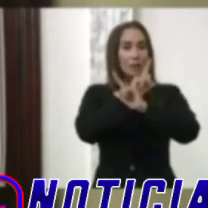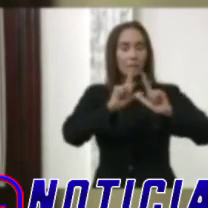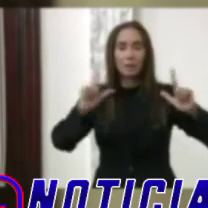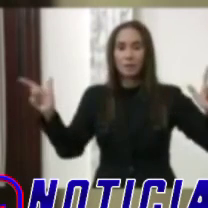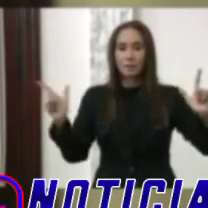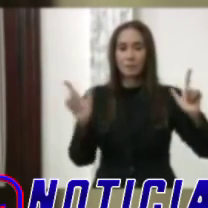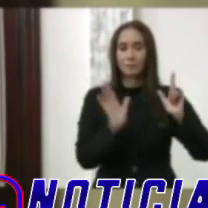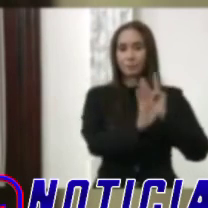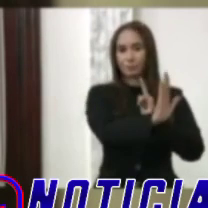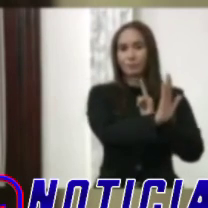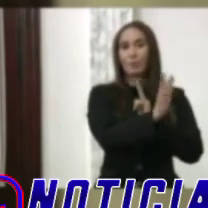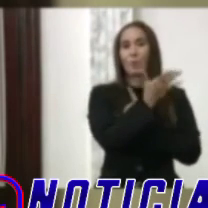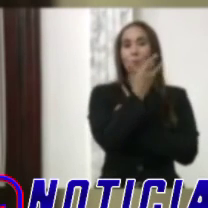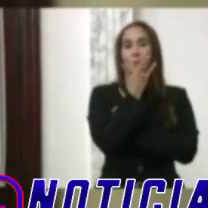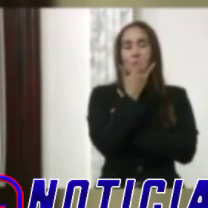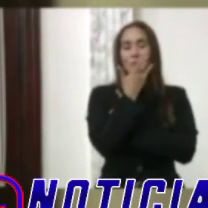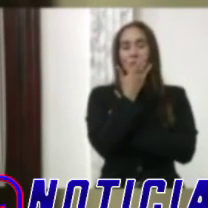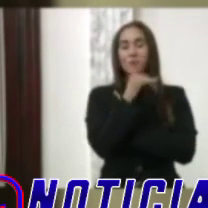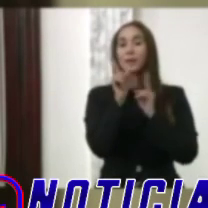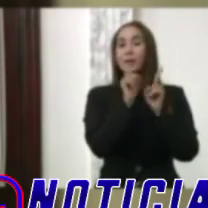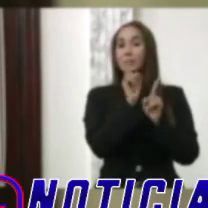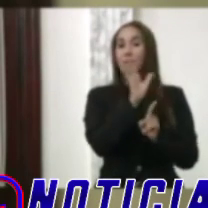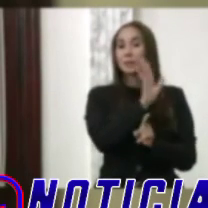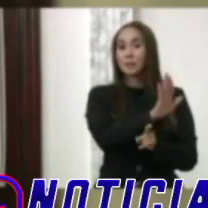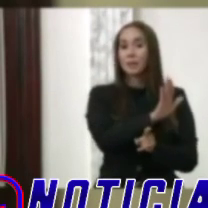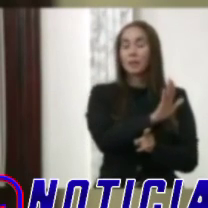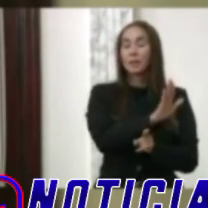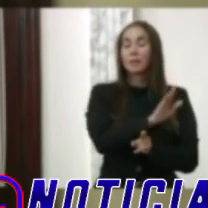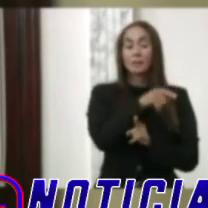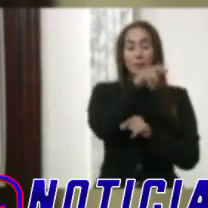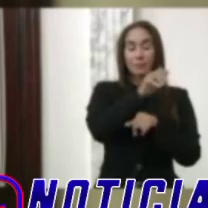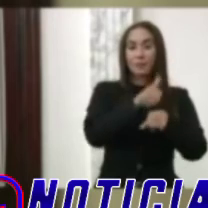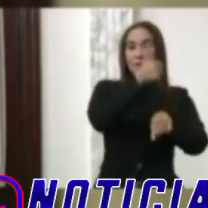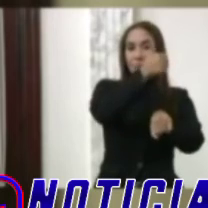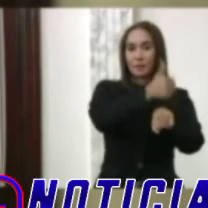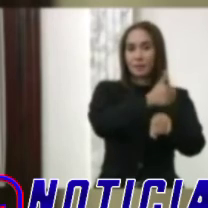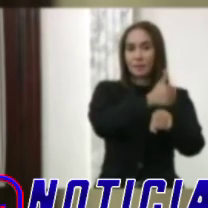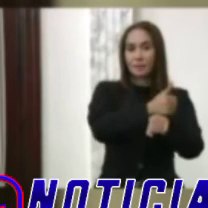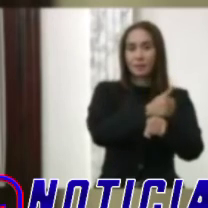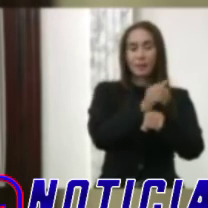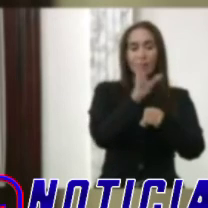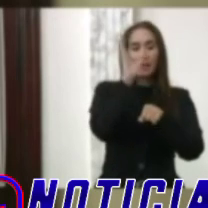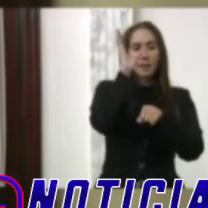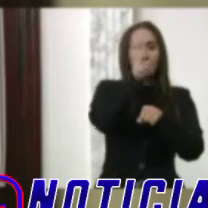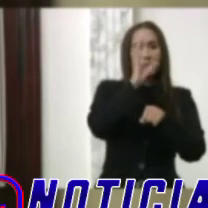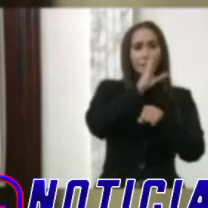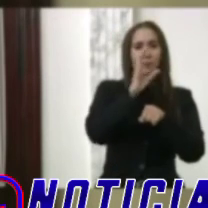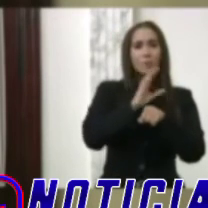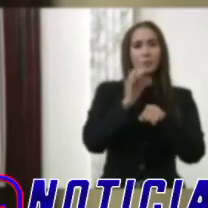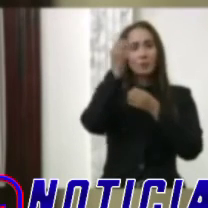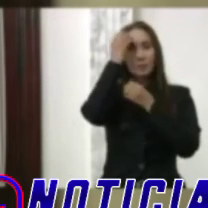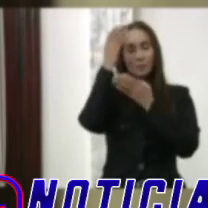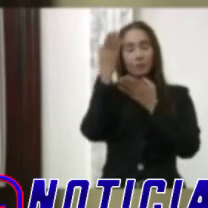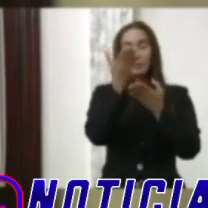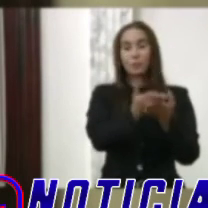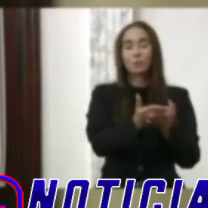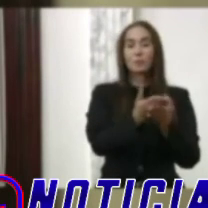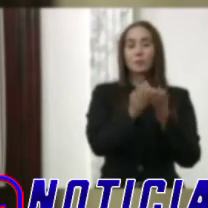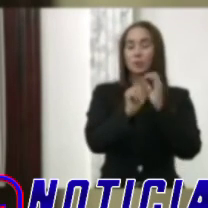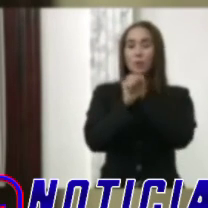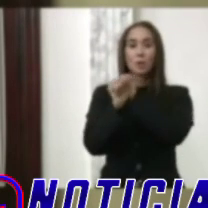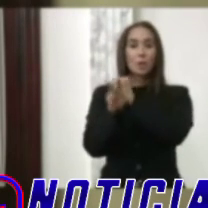público, allí también florecen las posibilidades de buscar información, de difundirla sin